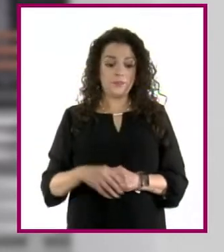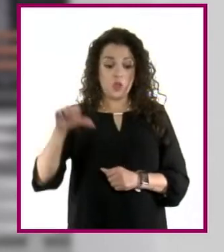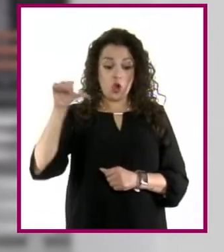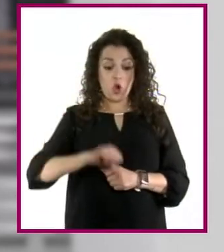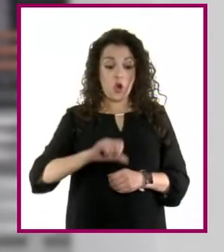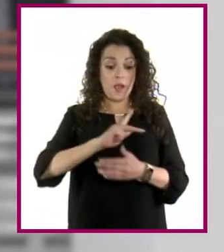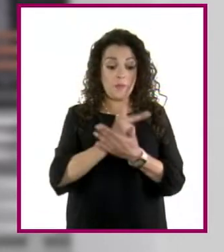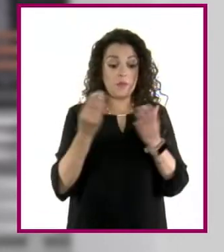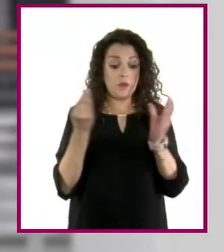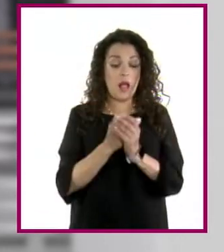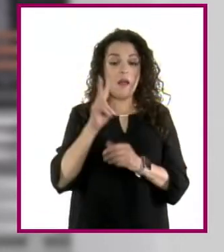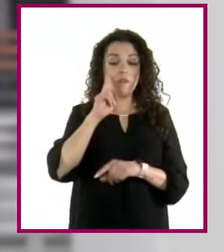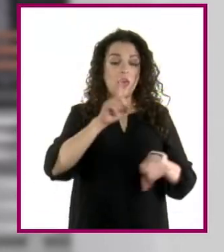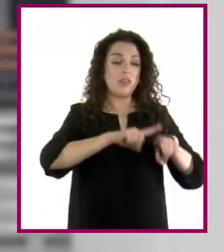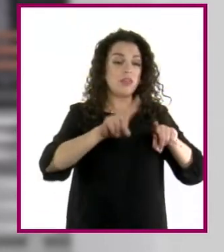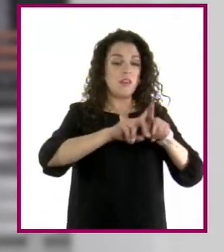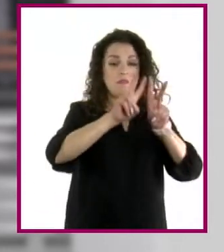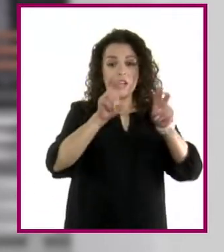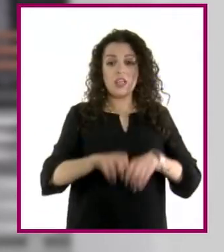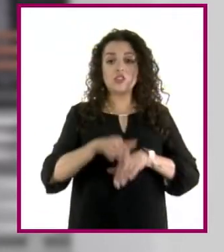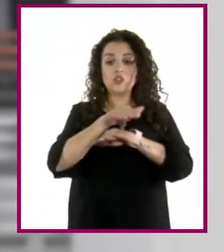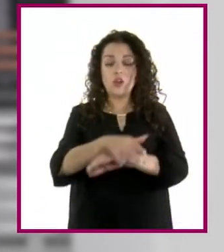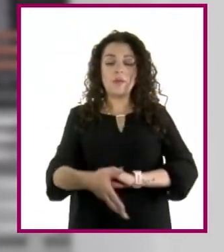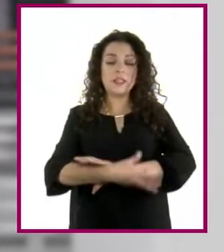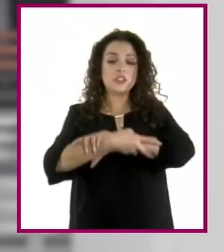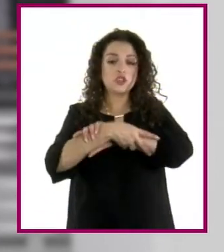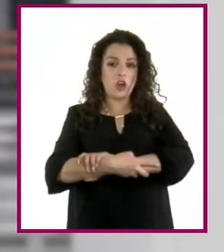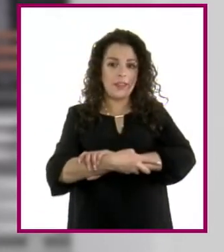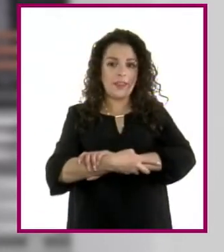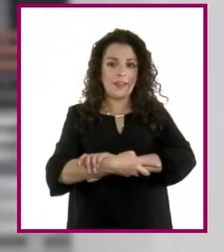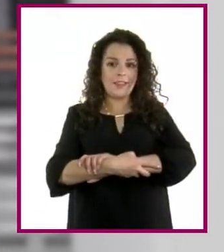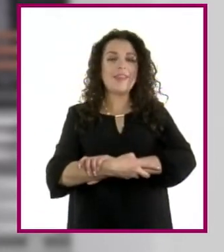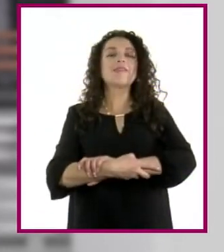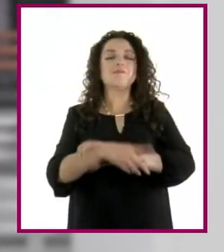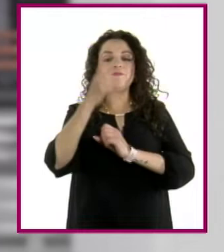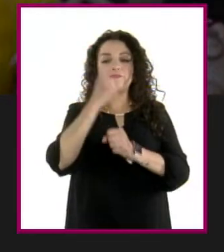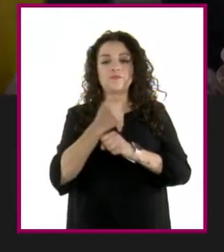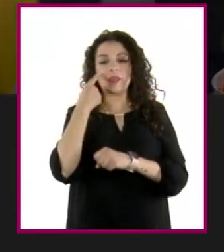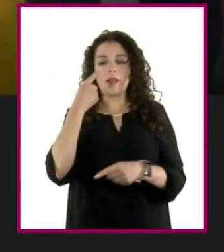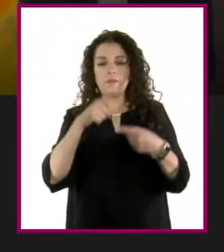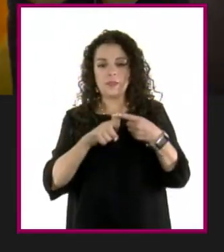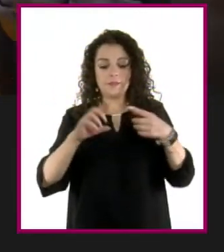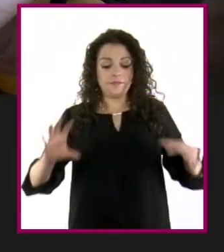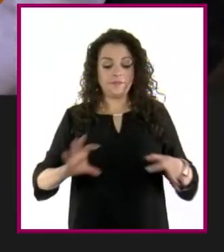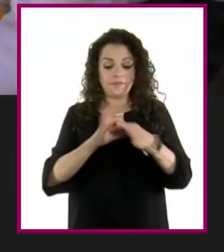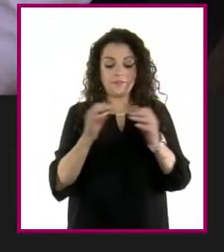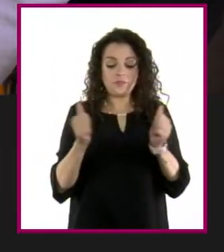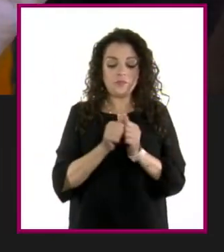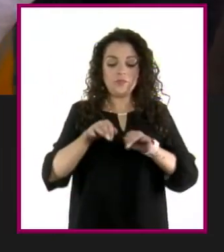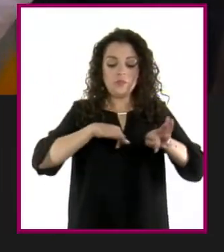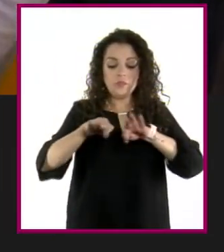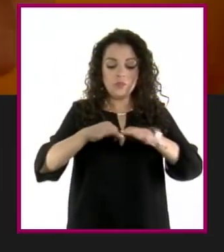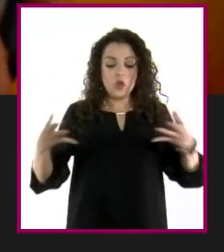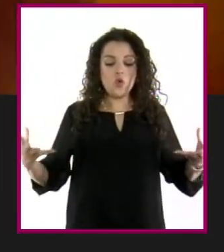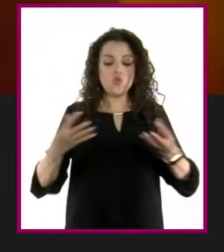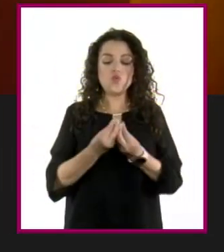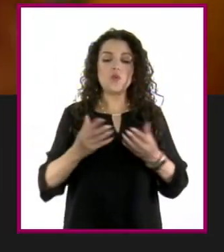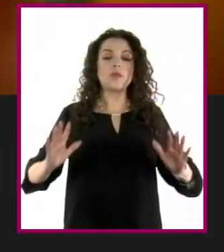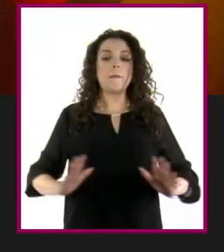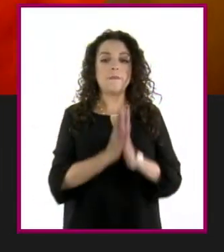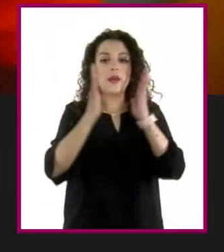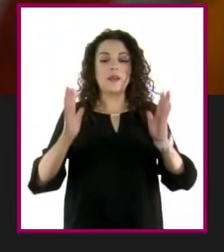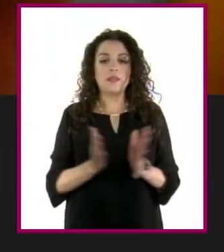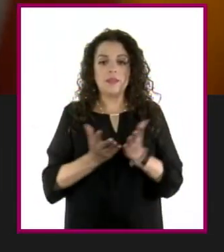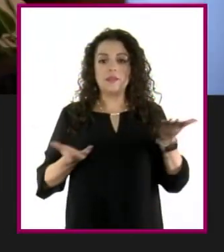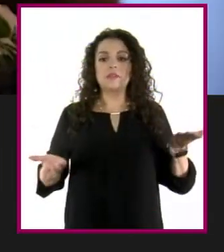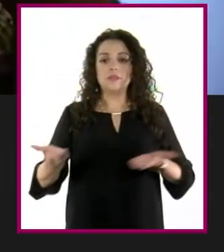diversos aspectos de la solidaridad. En primer lugar, vimos que está conectada con el trabajo colaborativo y que en este